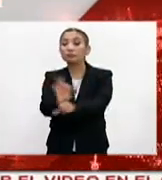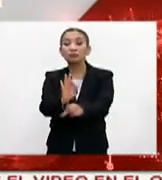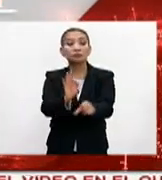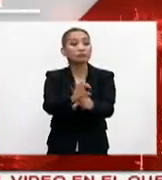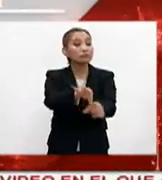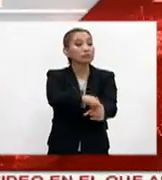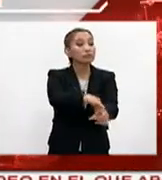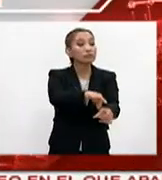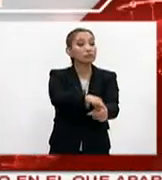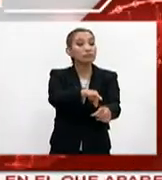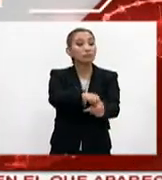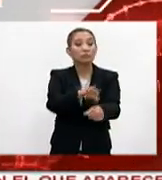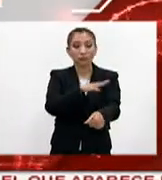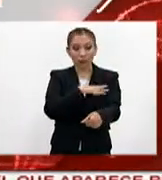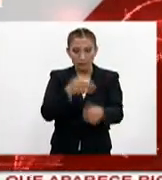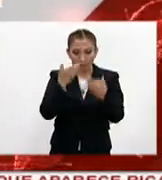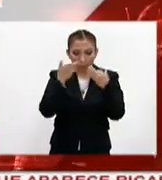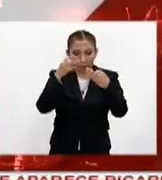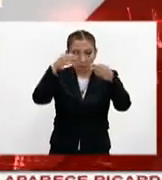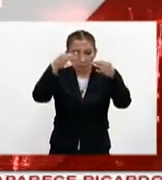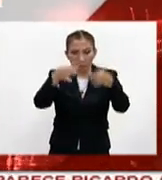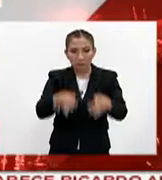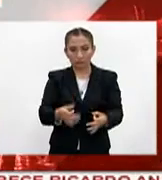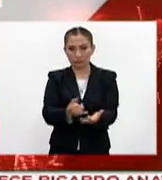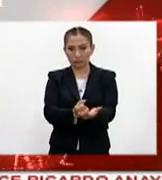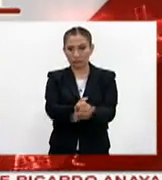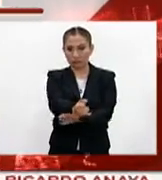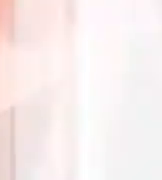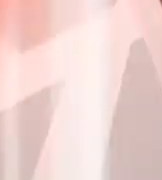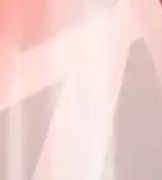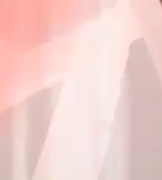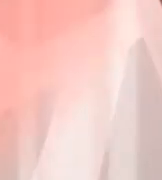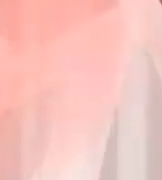voto y que haya una auténtica democracia.